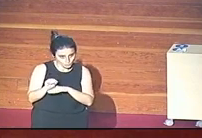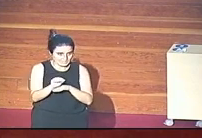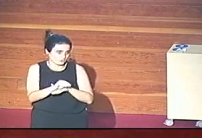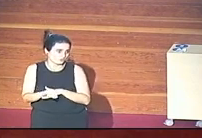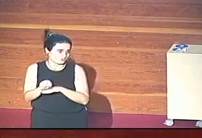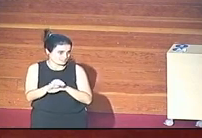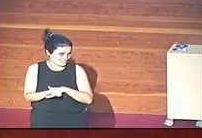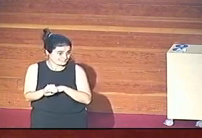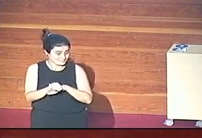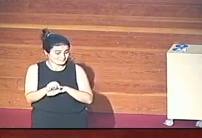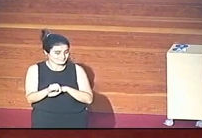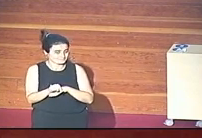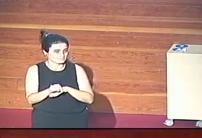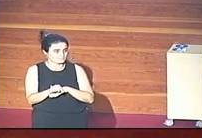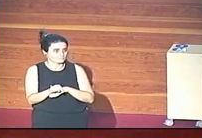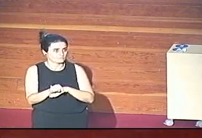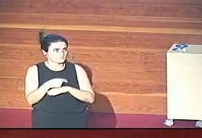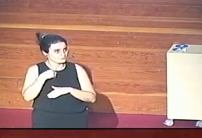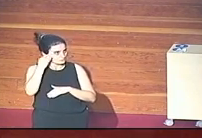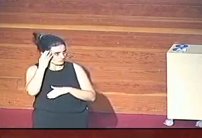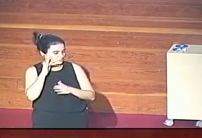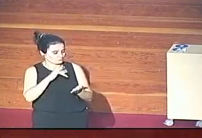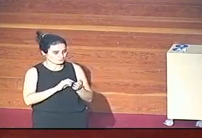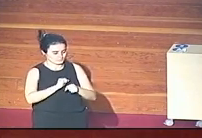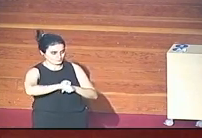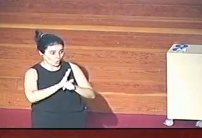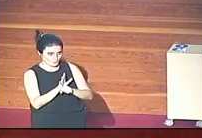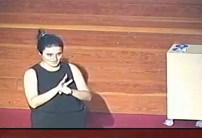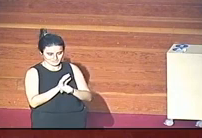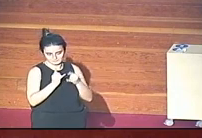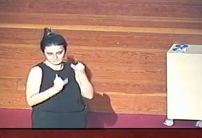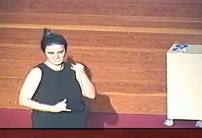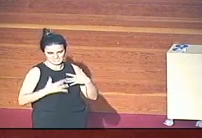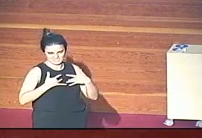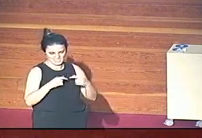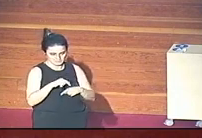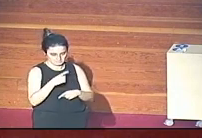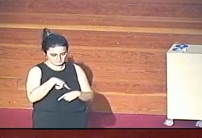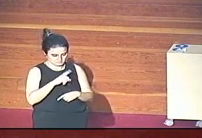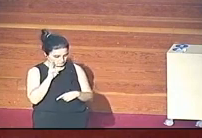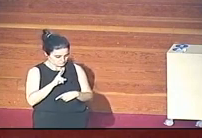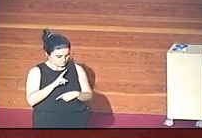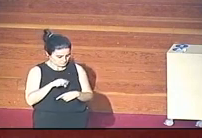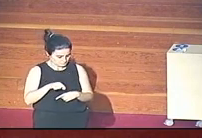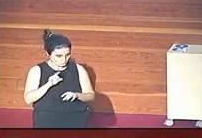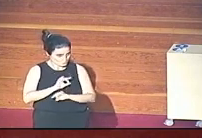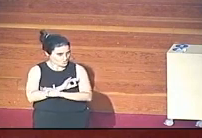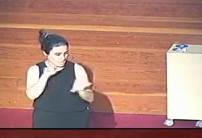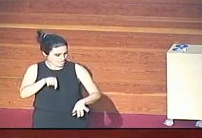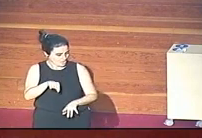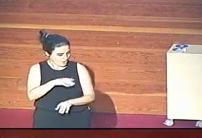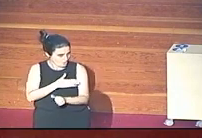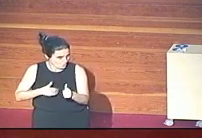yo creo que a raíz de la crisis sanitaria de coronavirus pues se ha visto reforzado no nos hemos dado cuenta que esa interrelación es todavía mayor